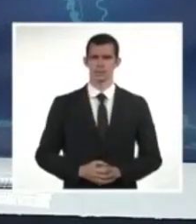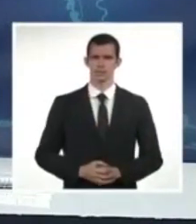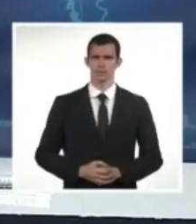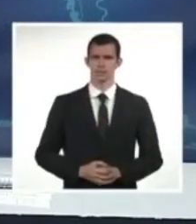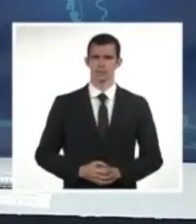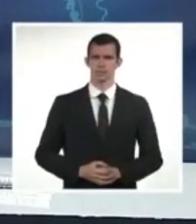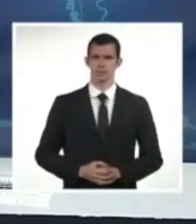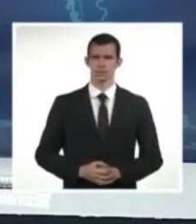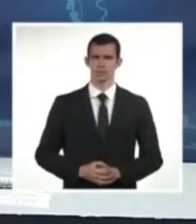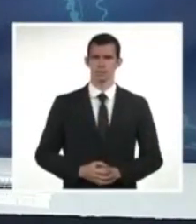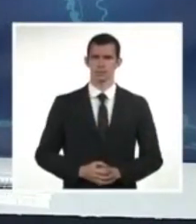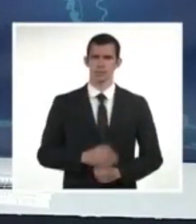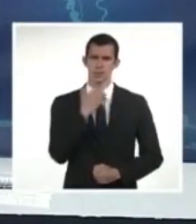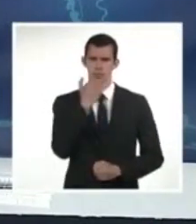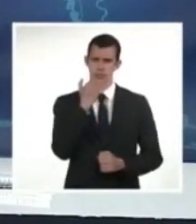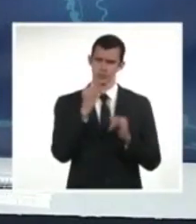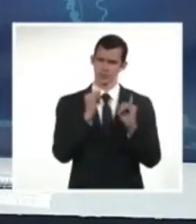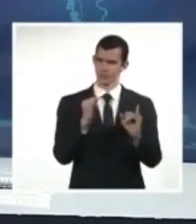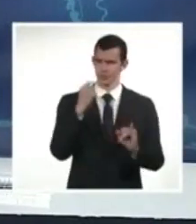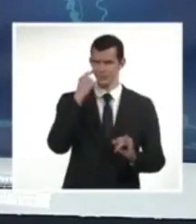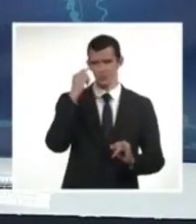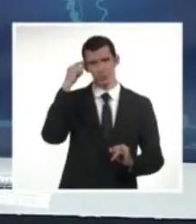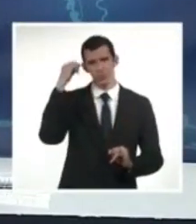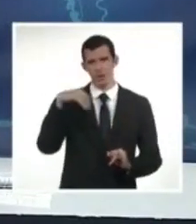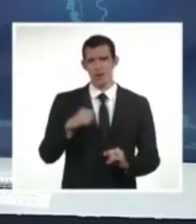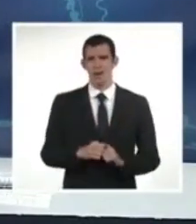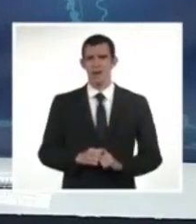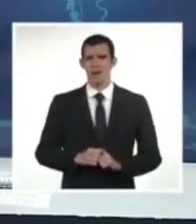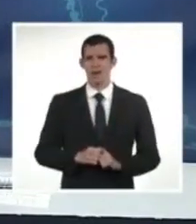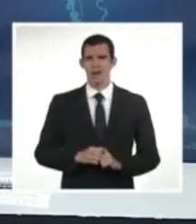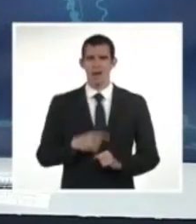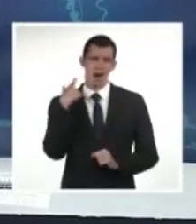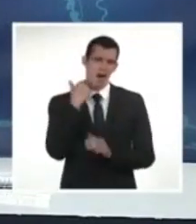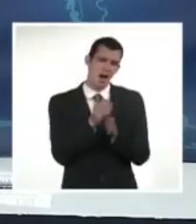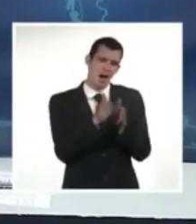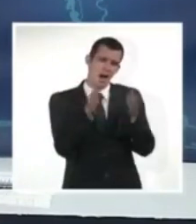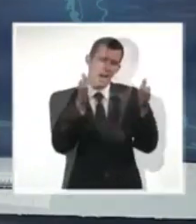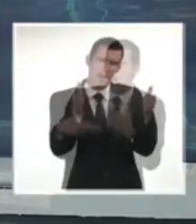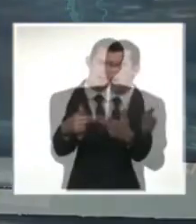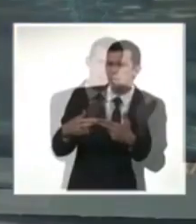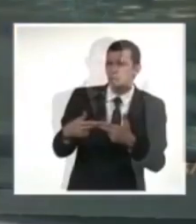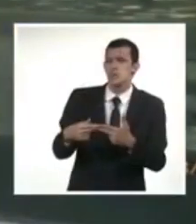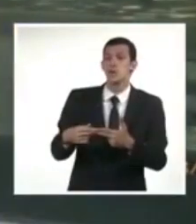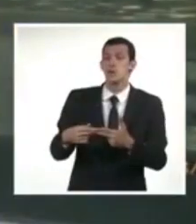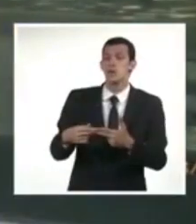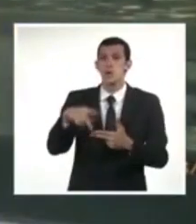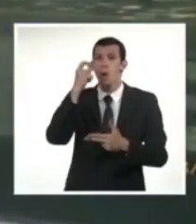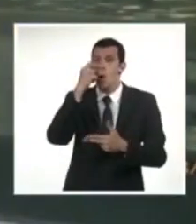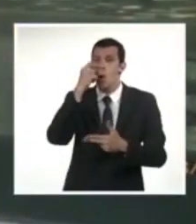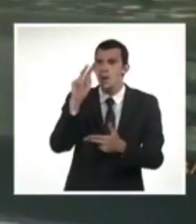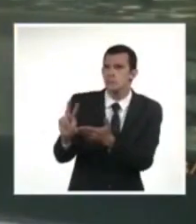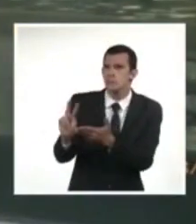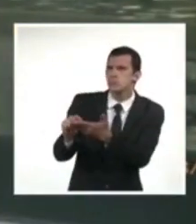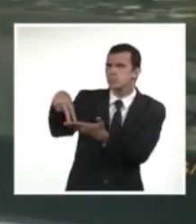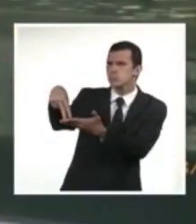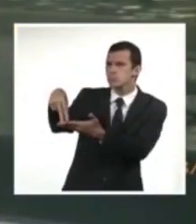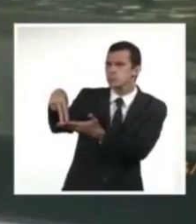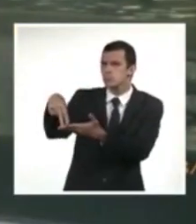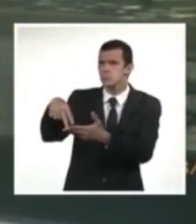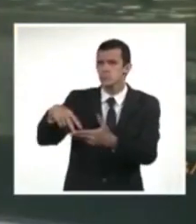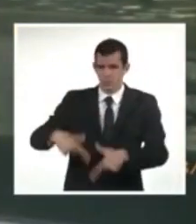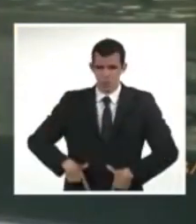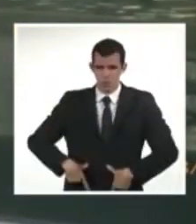pocos días habíamos hablado de uno de esos sucesos que cuando una lancha con traficantes de